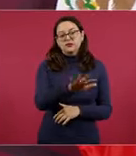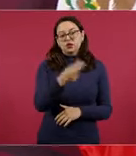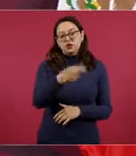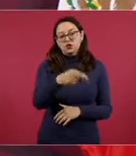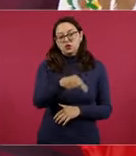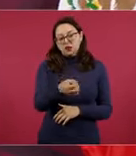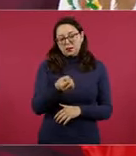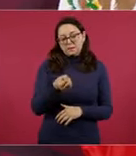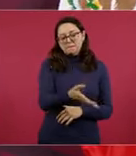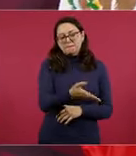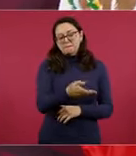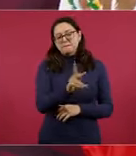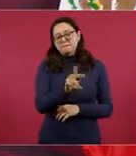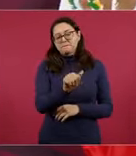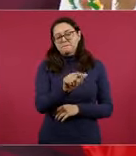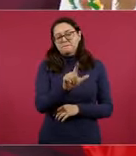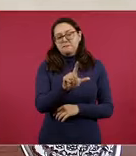porque todavía